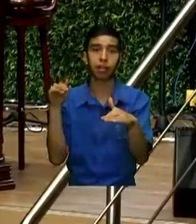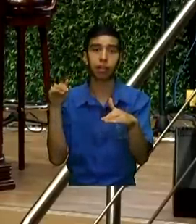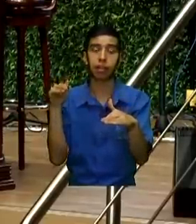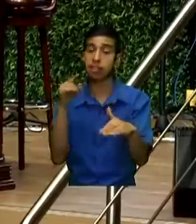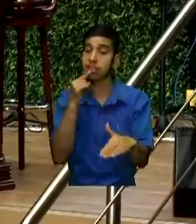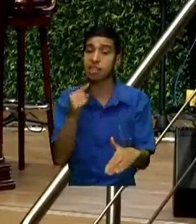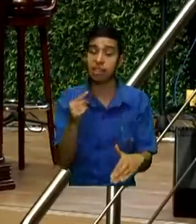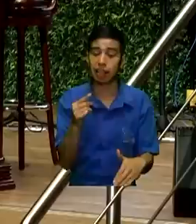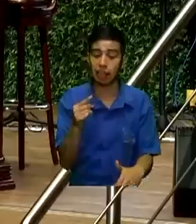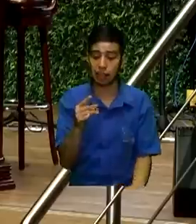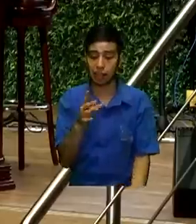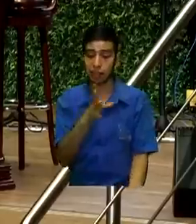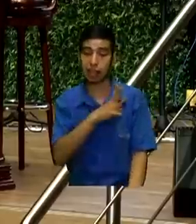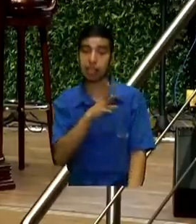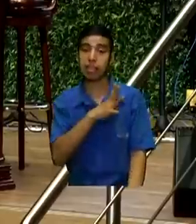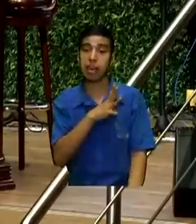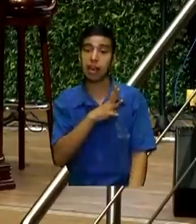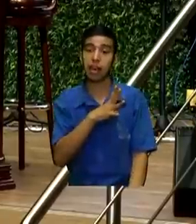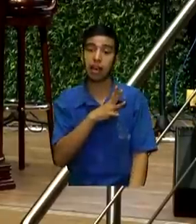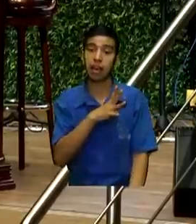el vientre y no tiene nada.